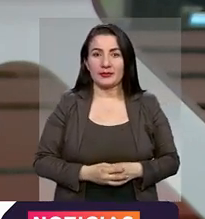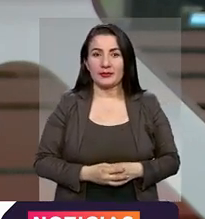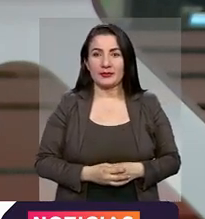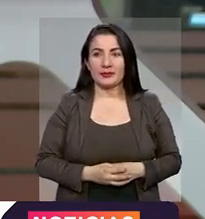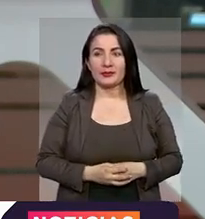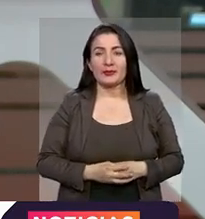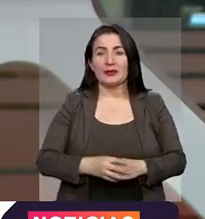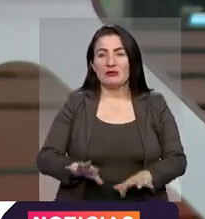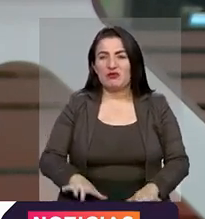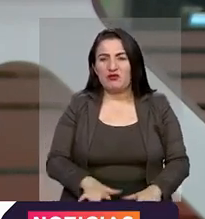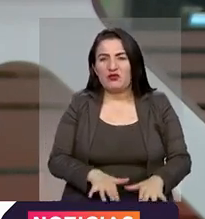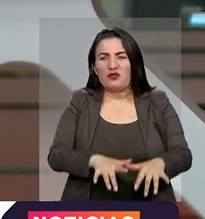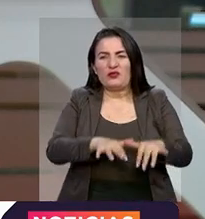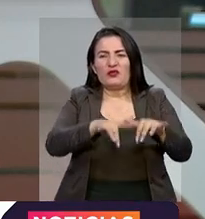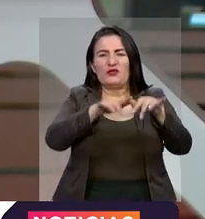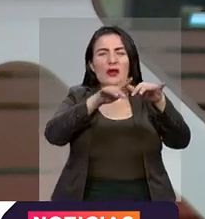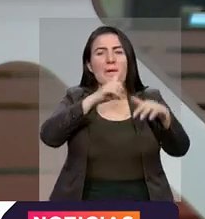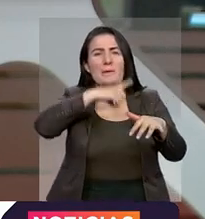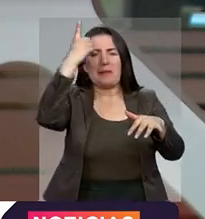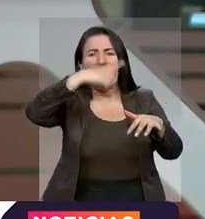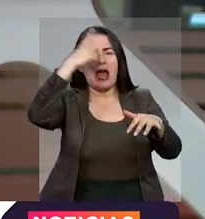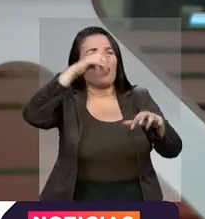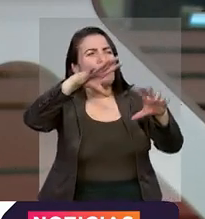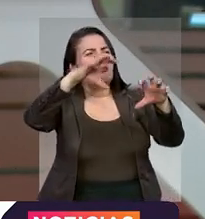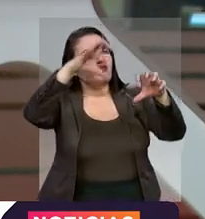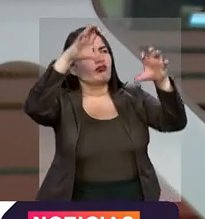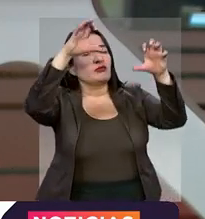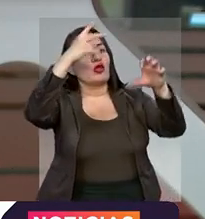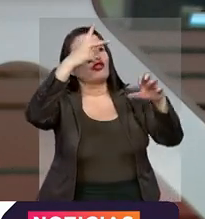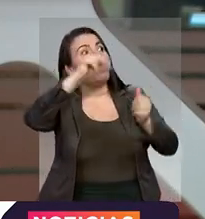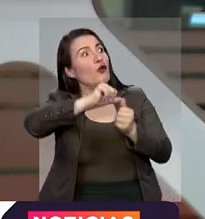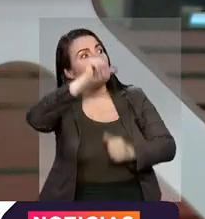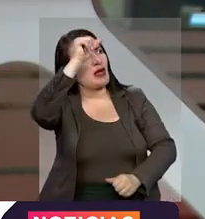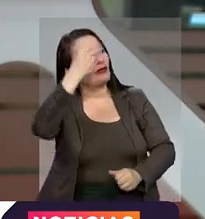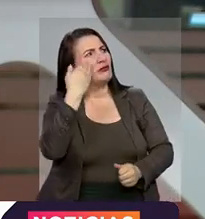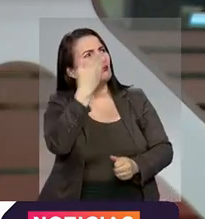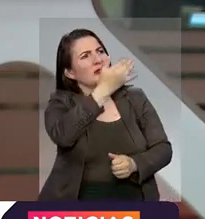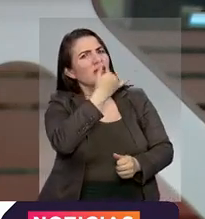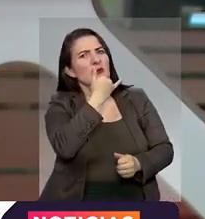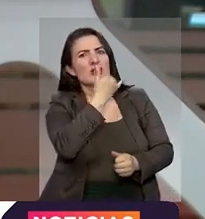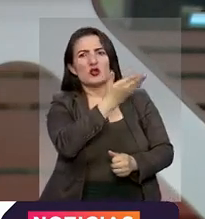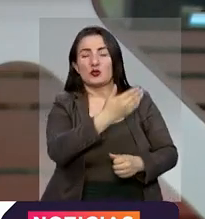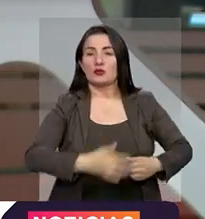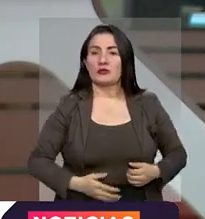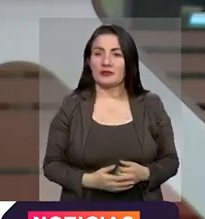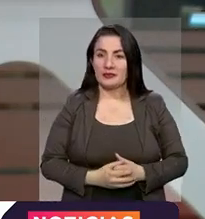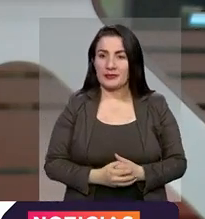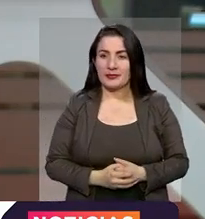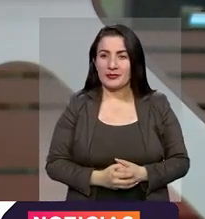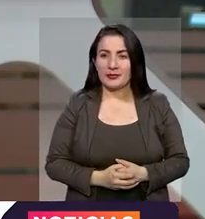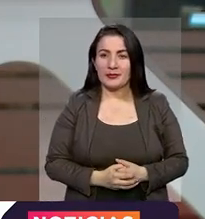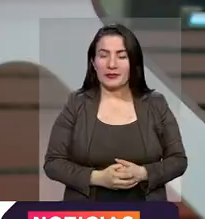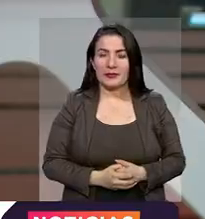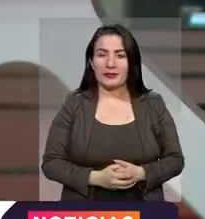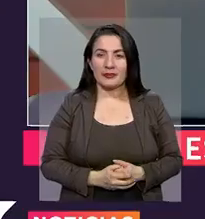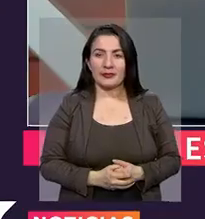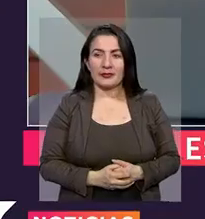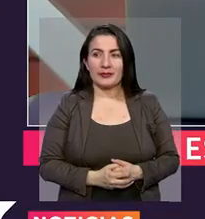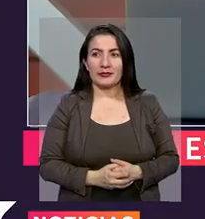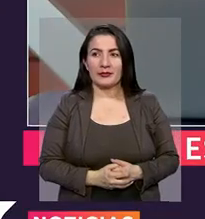La espuma contaminante alcanzó los 2 metros de altura. Alexander Vera, muy buenas tardes. ¿Qué más ha ocurrido en esta zona?